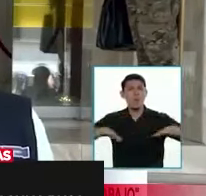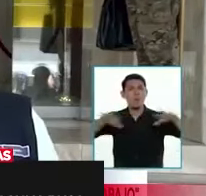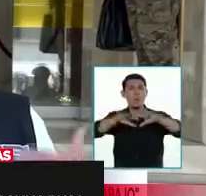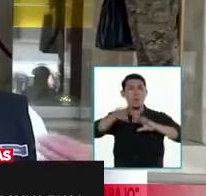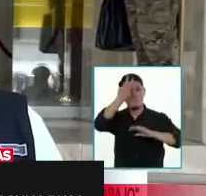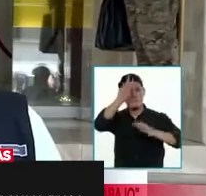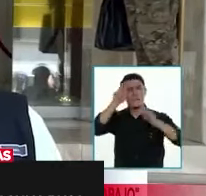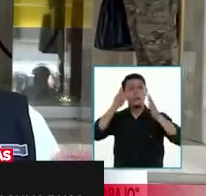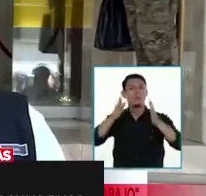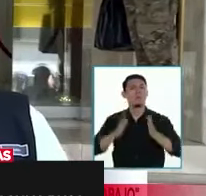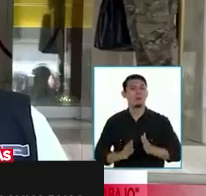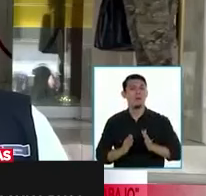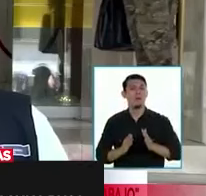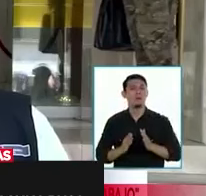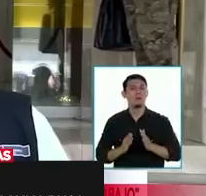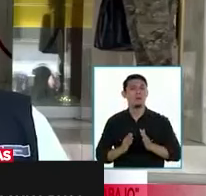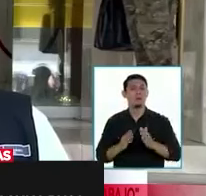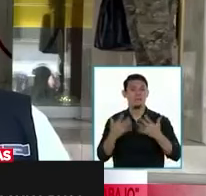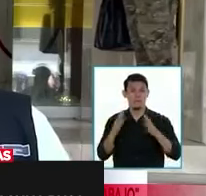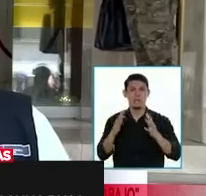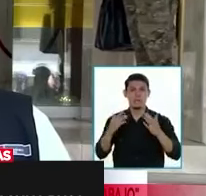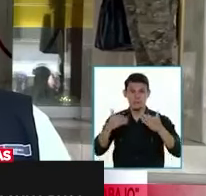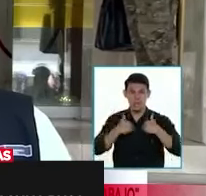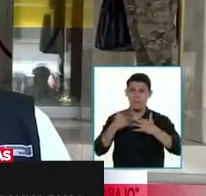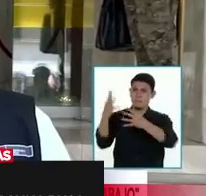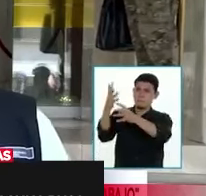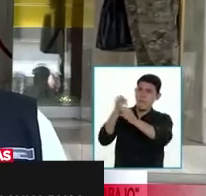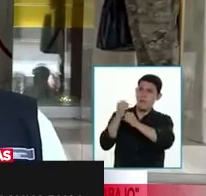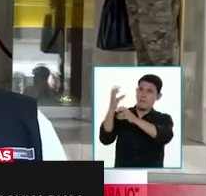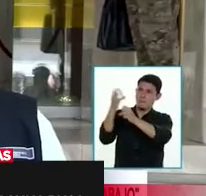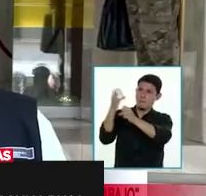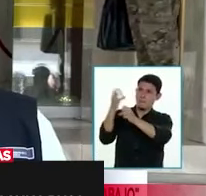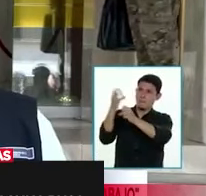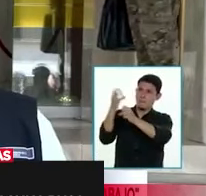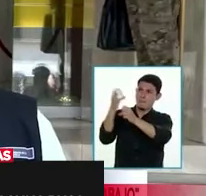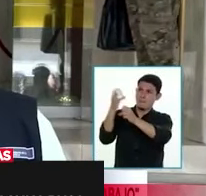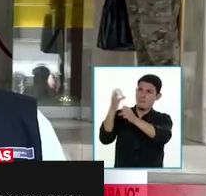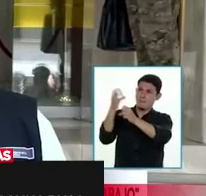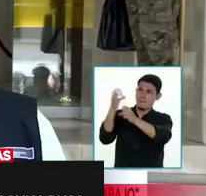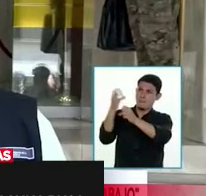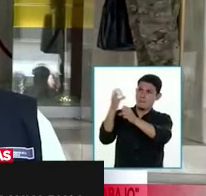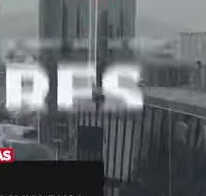los peruanos a medida que vayamos consiguiendo más y más dosis.